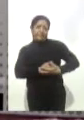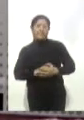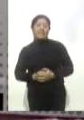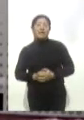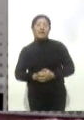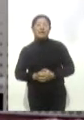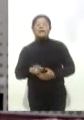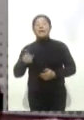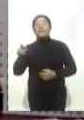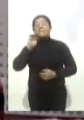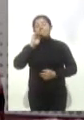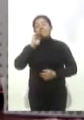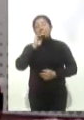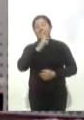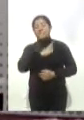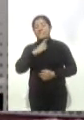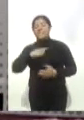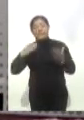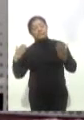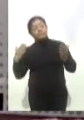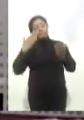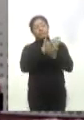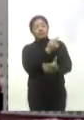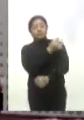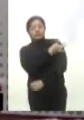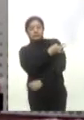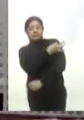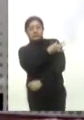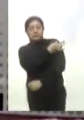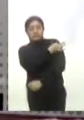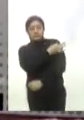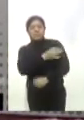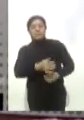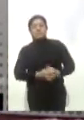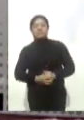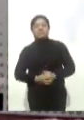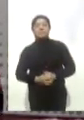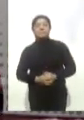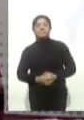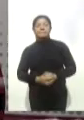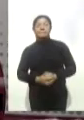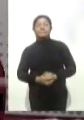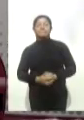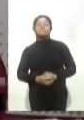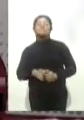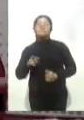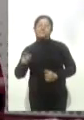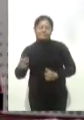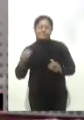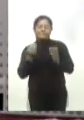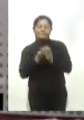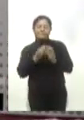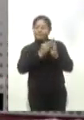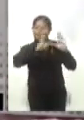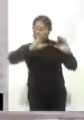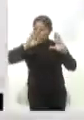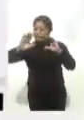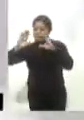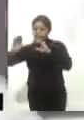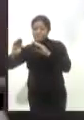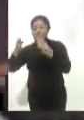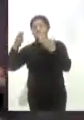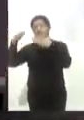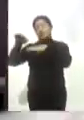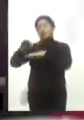que acudir a la unidad por vacunas, por alguna otra situación, pues obviamente ya el personal las capacita sobre los beneficios de lactancia